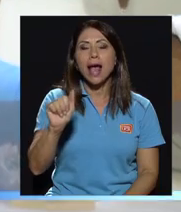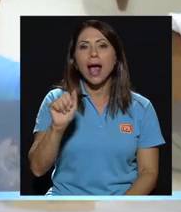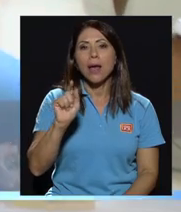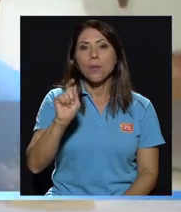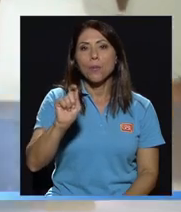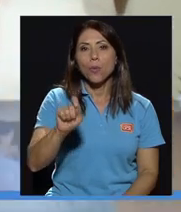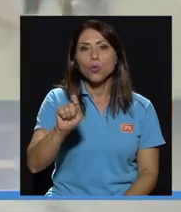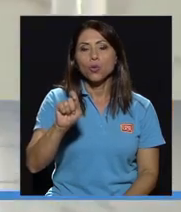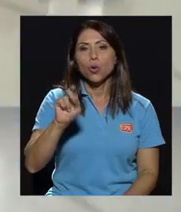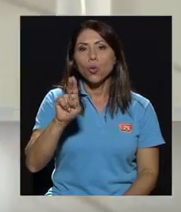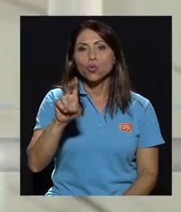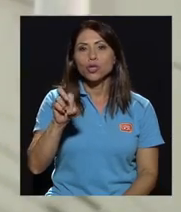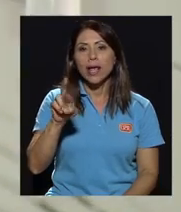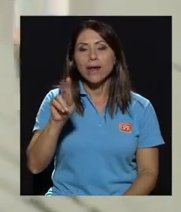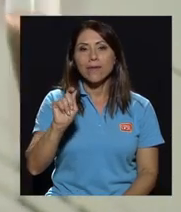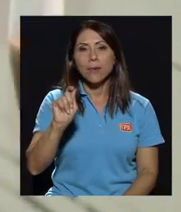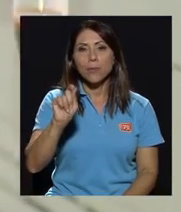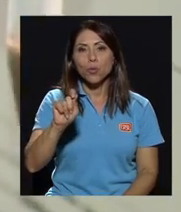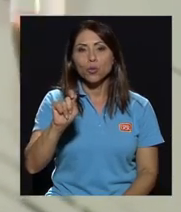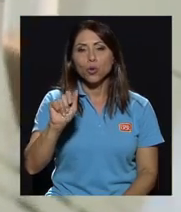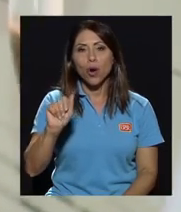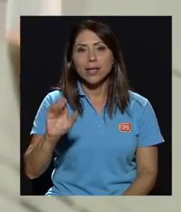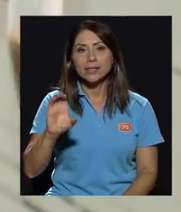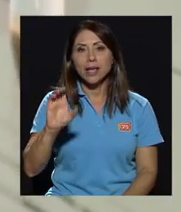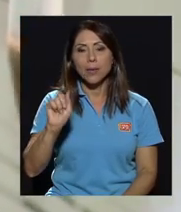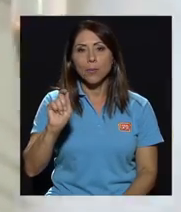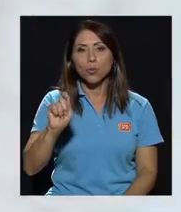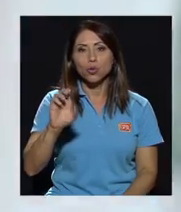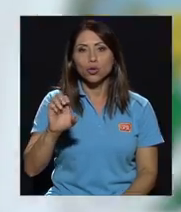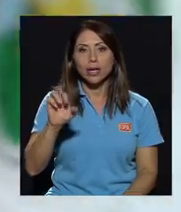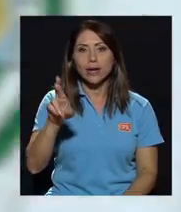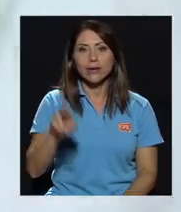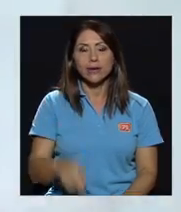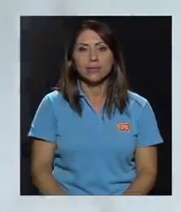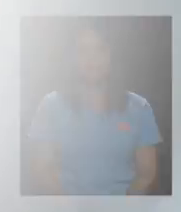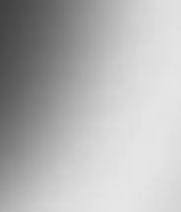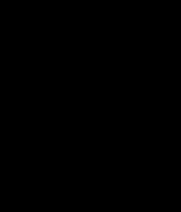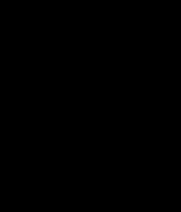www.ico.es hace punto cr